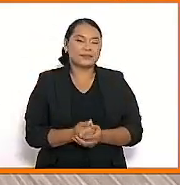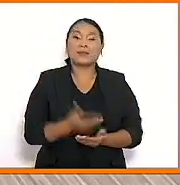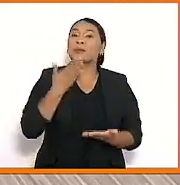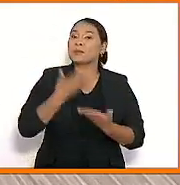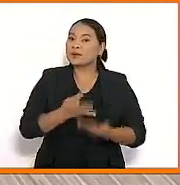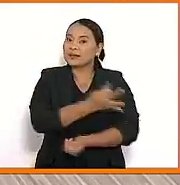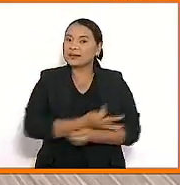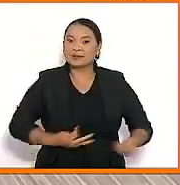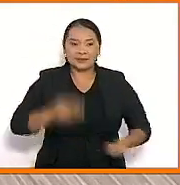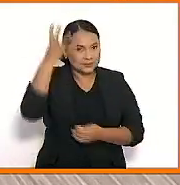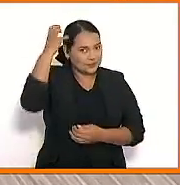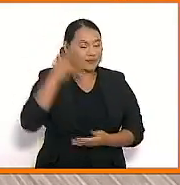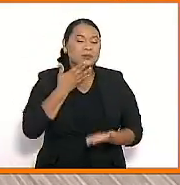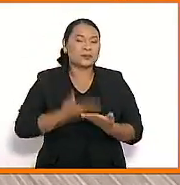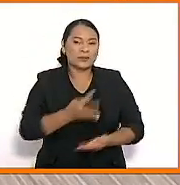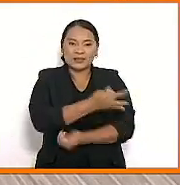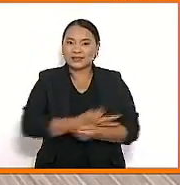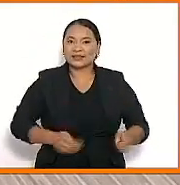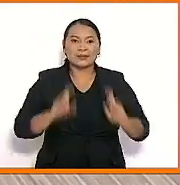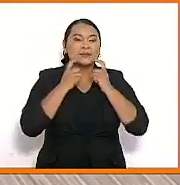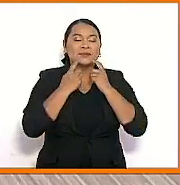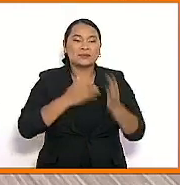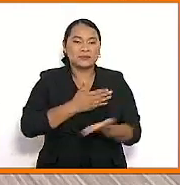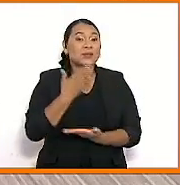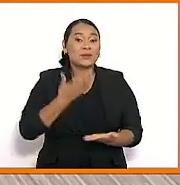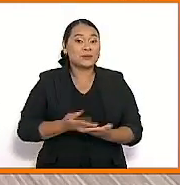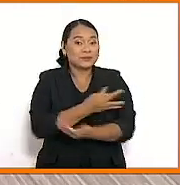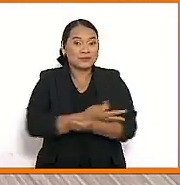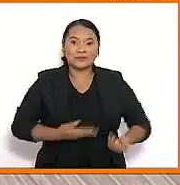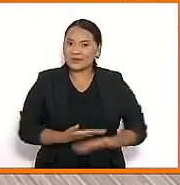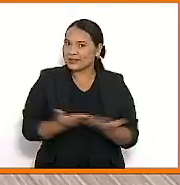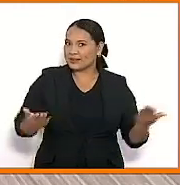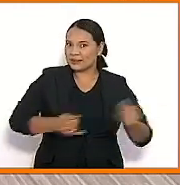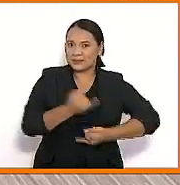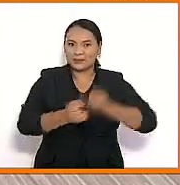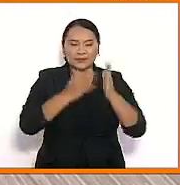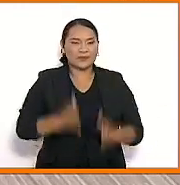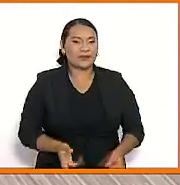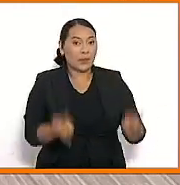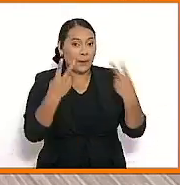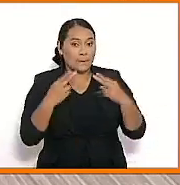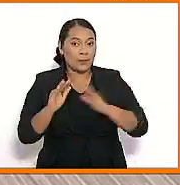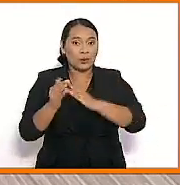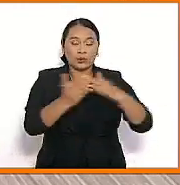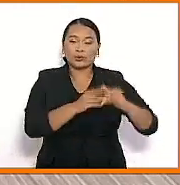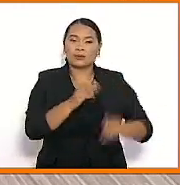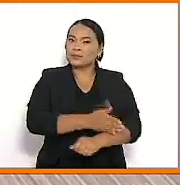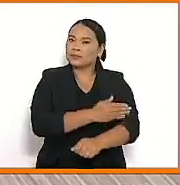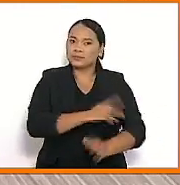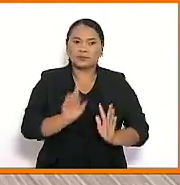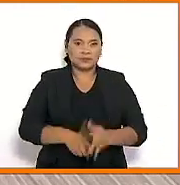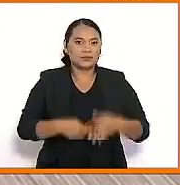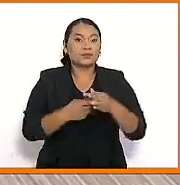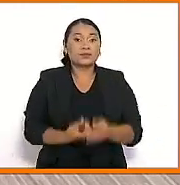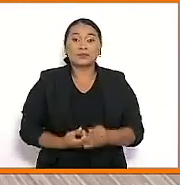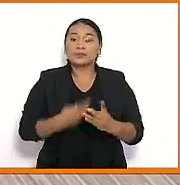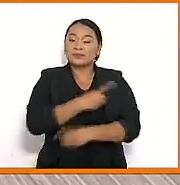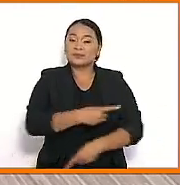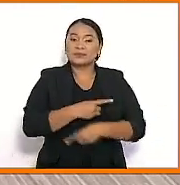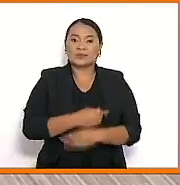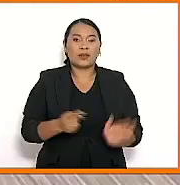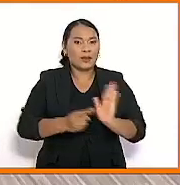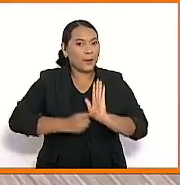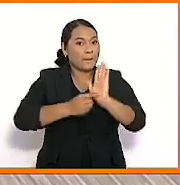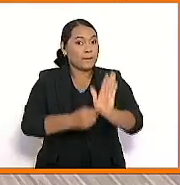tardes, Charlyn. Buenas tardes, Tatiana. Buenas tardes a todos nuestros jugadores que nos sintonizan desde su hogar. Antes de iniciar con la diversión, Tatiana nos va a presentar